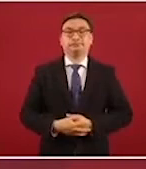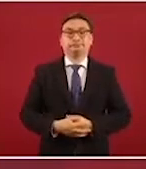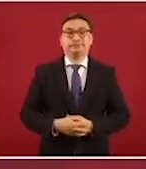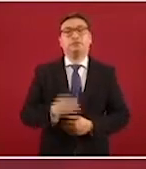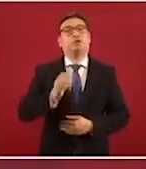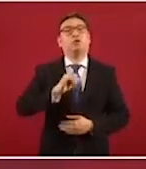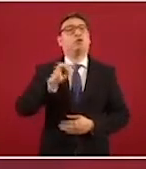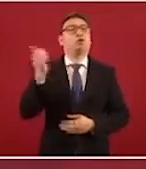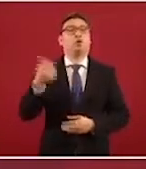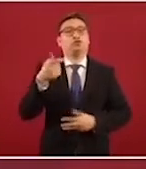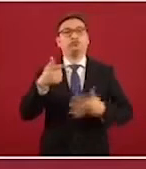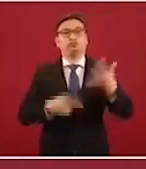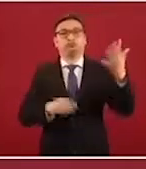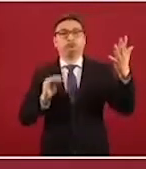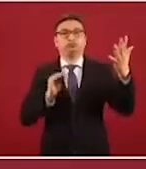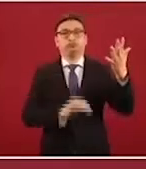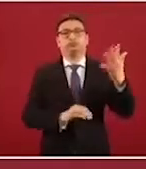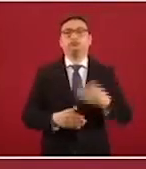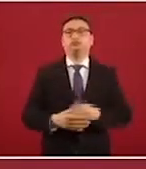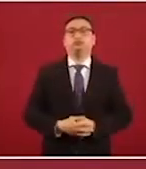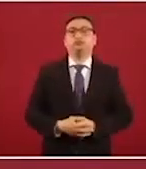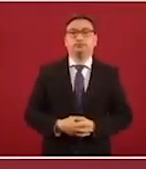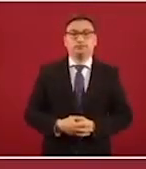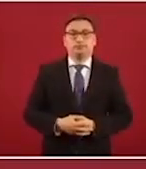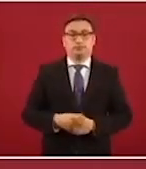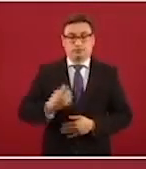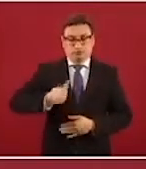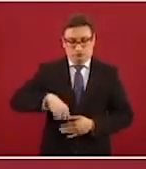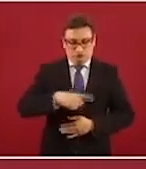Otras variables. Empezamos a trabajar